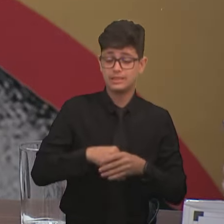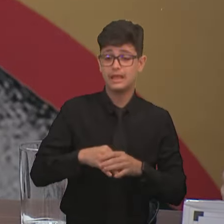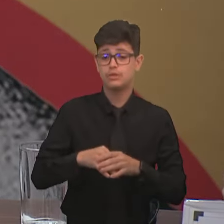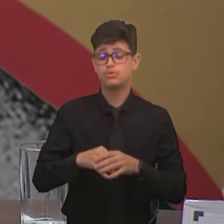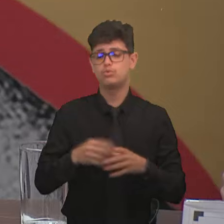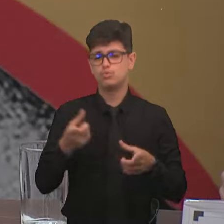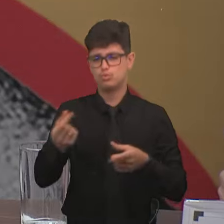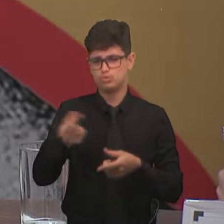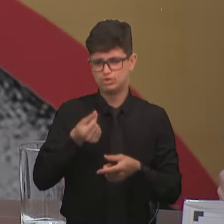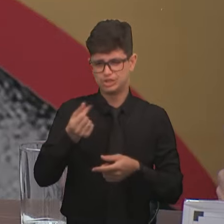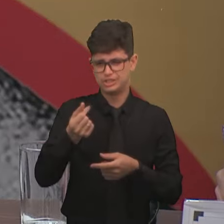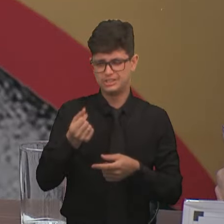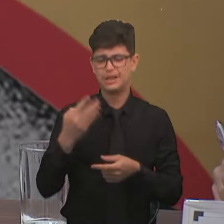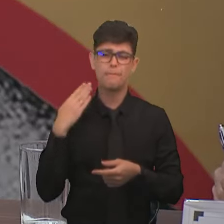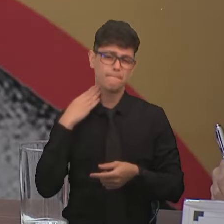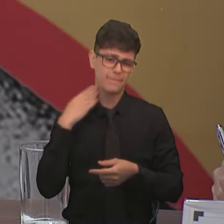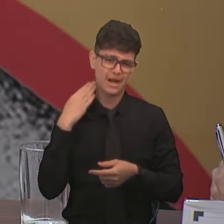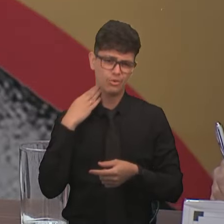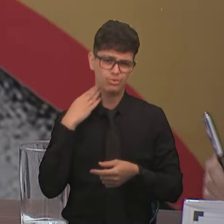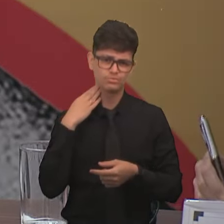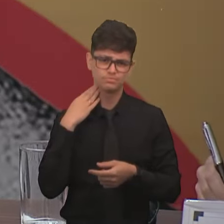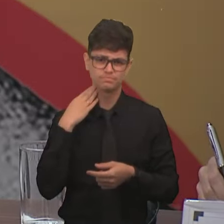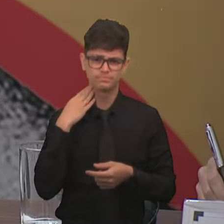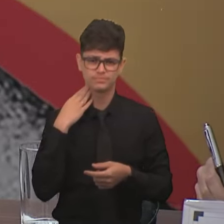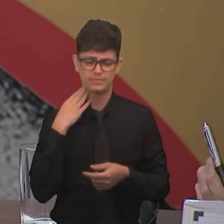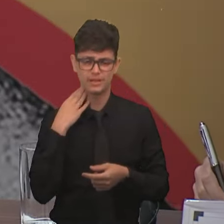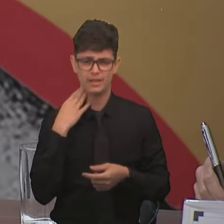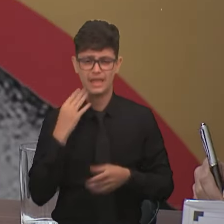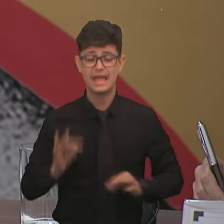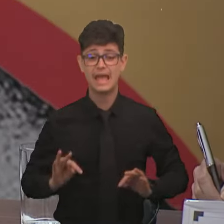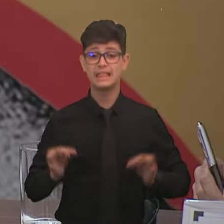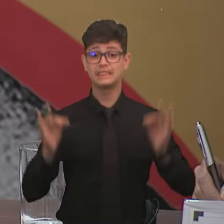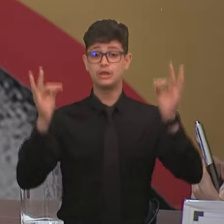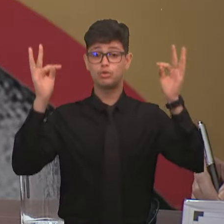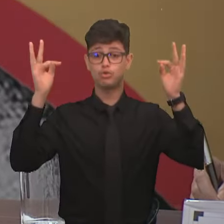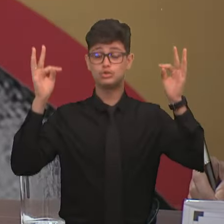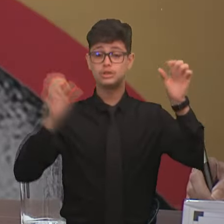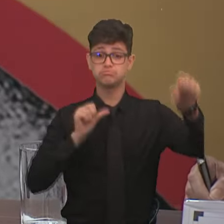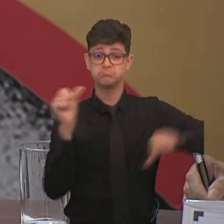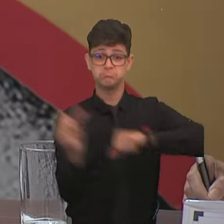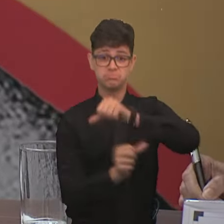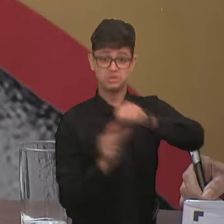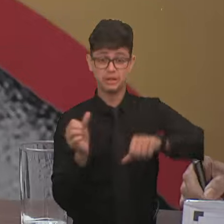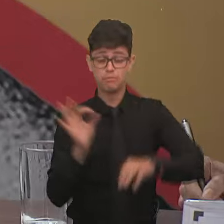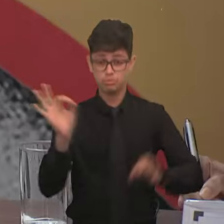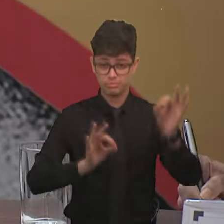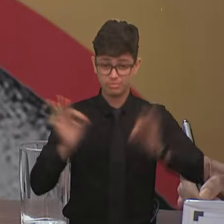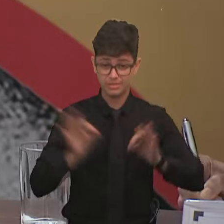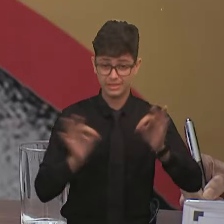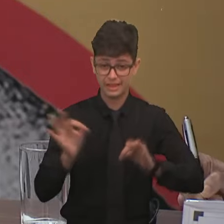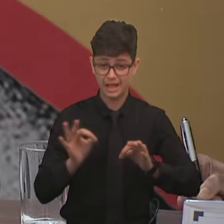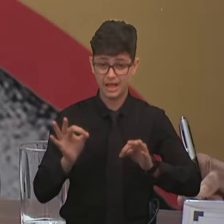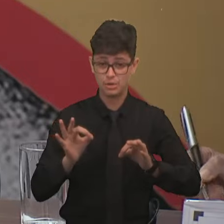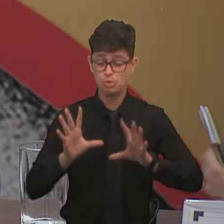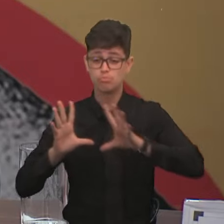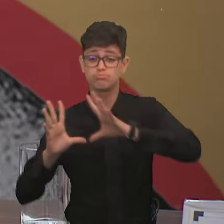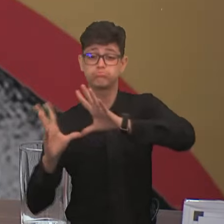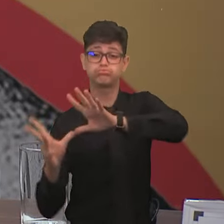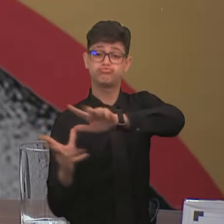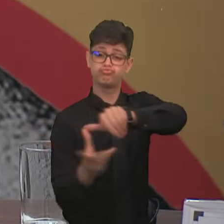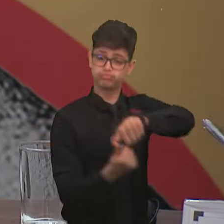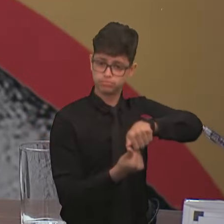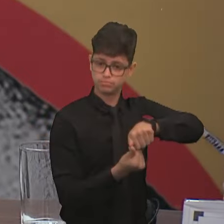optimizan inversiones, detectan fraudes. La tecnología está remodelando industrias